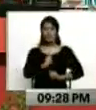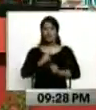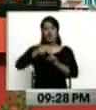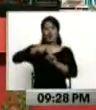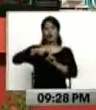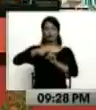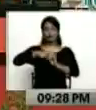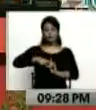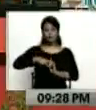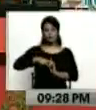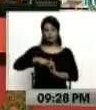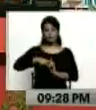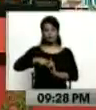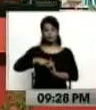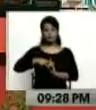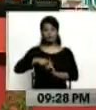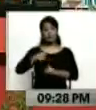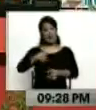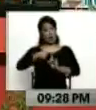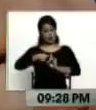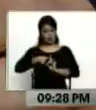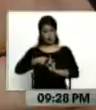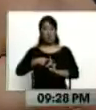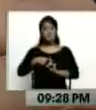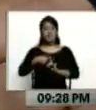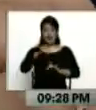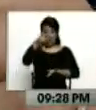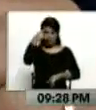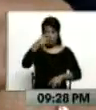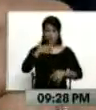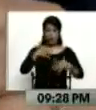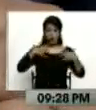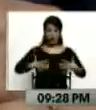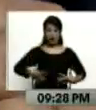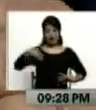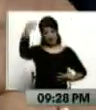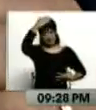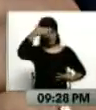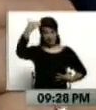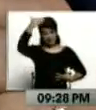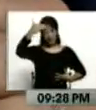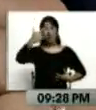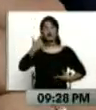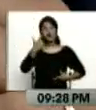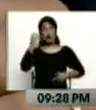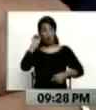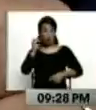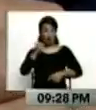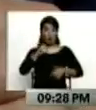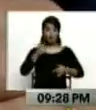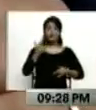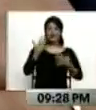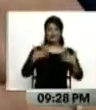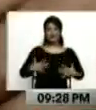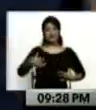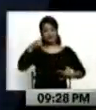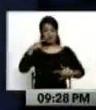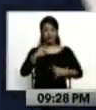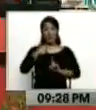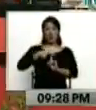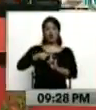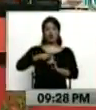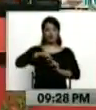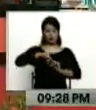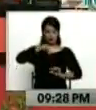cargan aquí tú no lo han visto Mientras más púrpura es más grande el el crucifijo para que crean